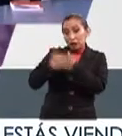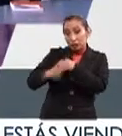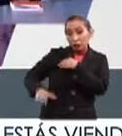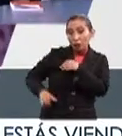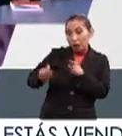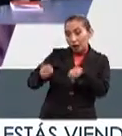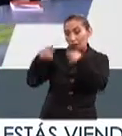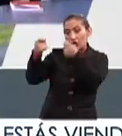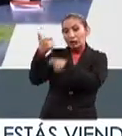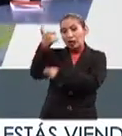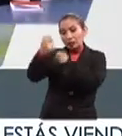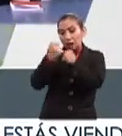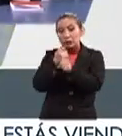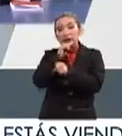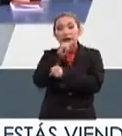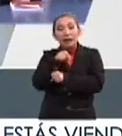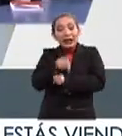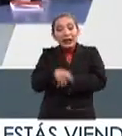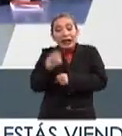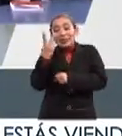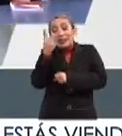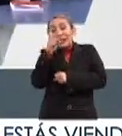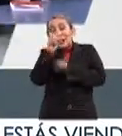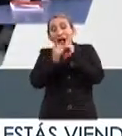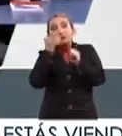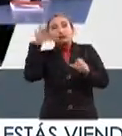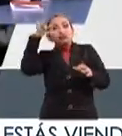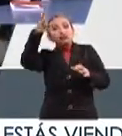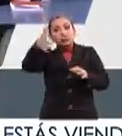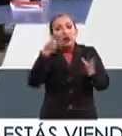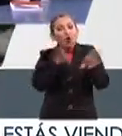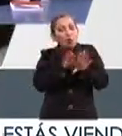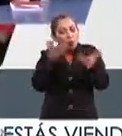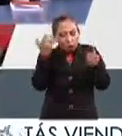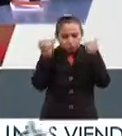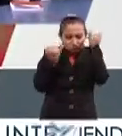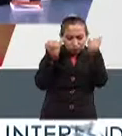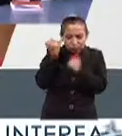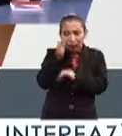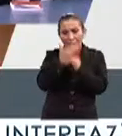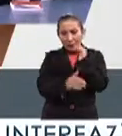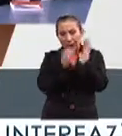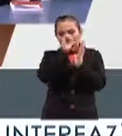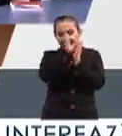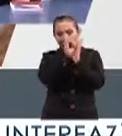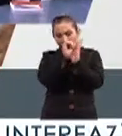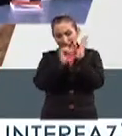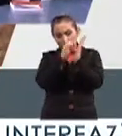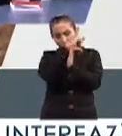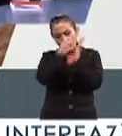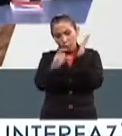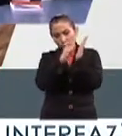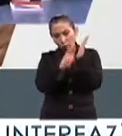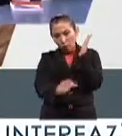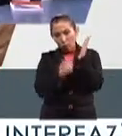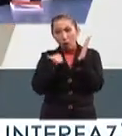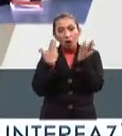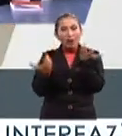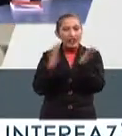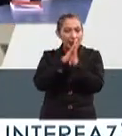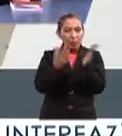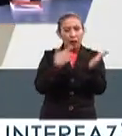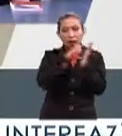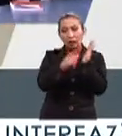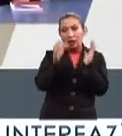administración, los siguientes 6 años, sino aquí a los siguientes 30 años. Y así es como concluye cada uno de los artículos que están en el libro. El artículo